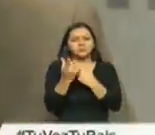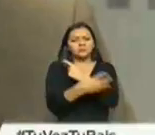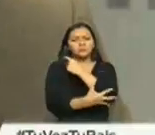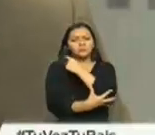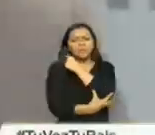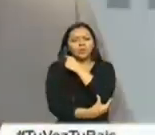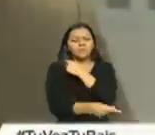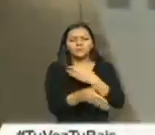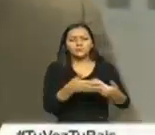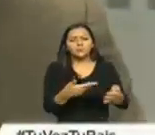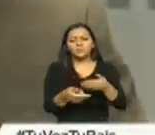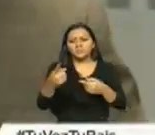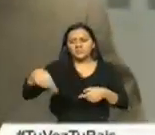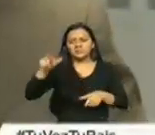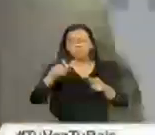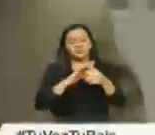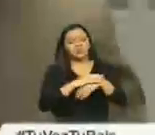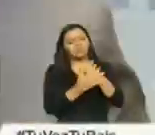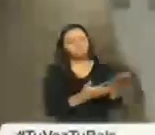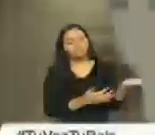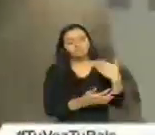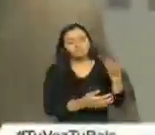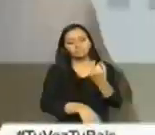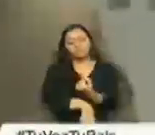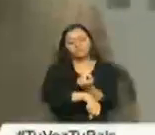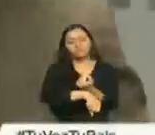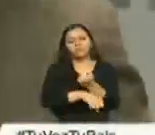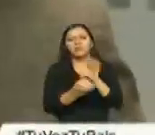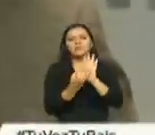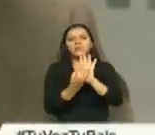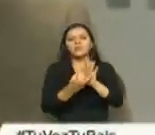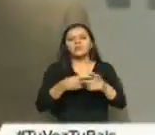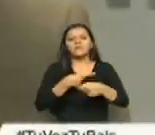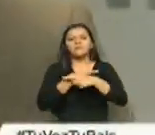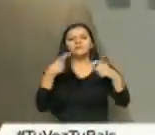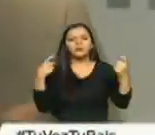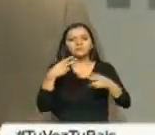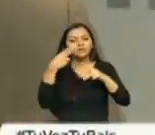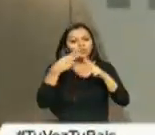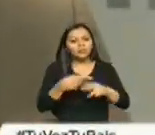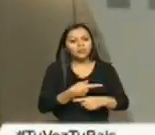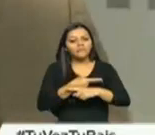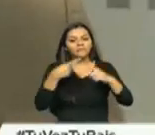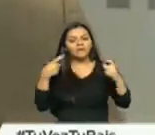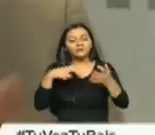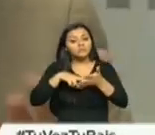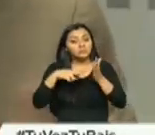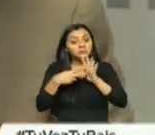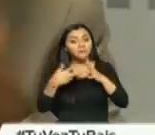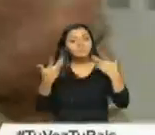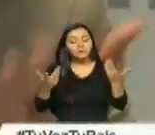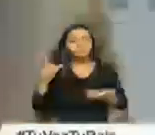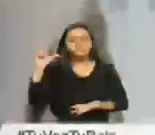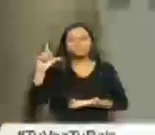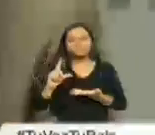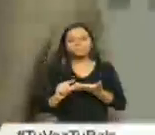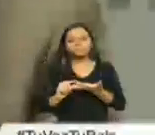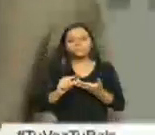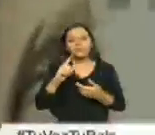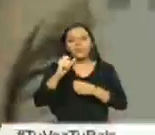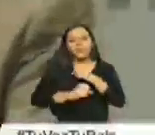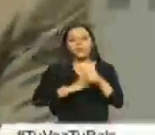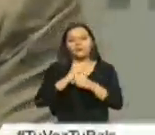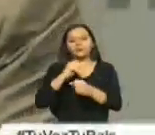pobreza, que lo hagan bajo una identidad falsa o inexistente que implicaba reducción de sus